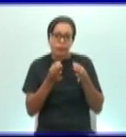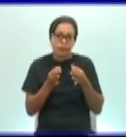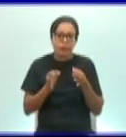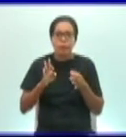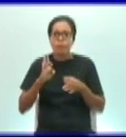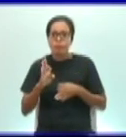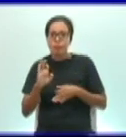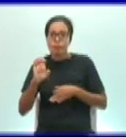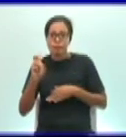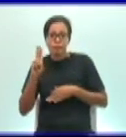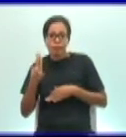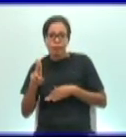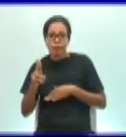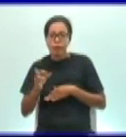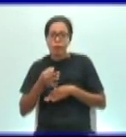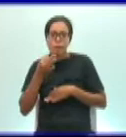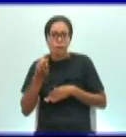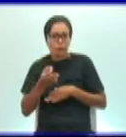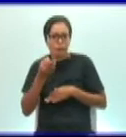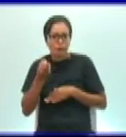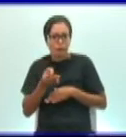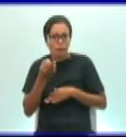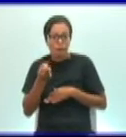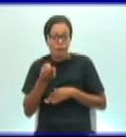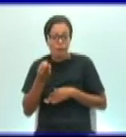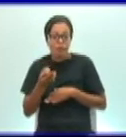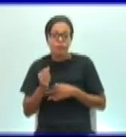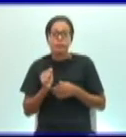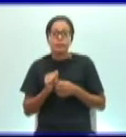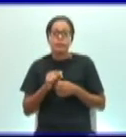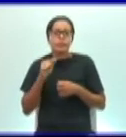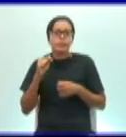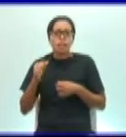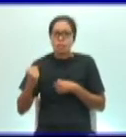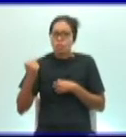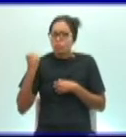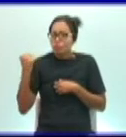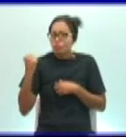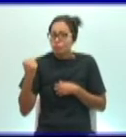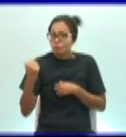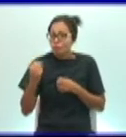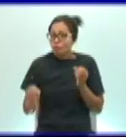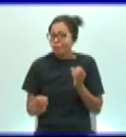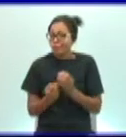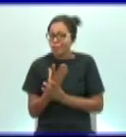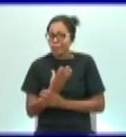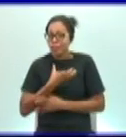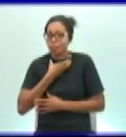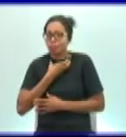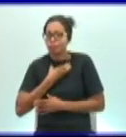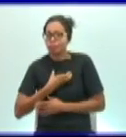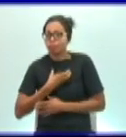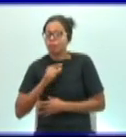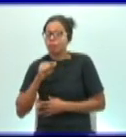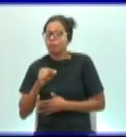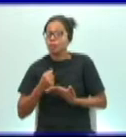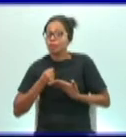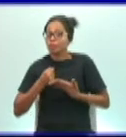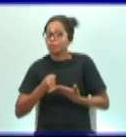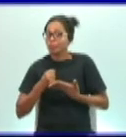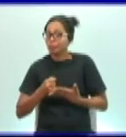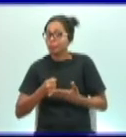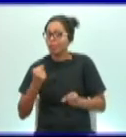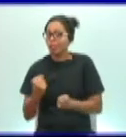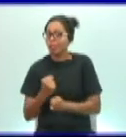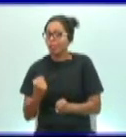Directorio Revolucionario, recuerden que es el brazo armado que había creado José Antonio Echeverría para apoyar la labor de la FEU.